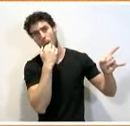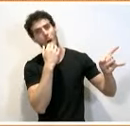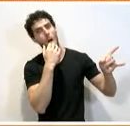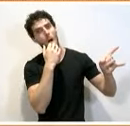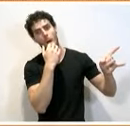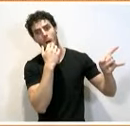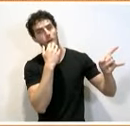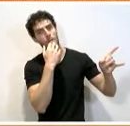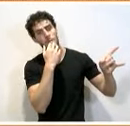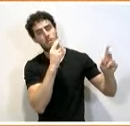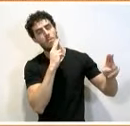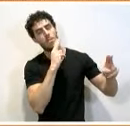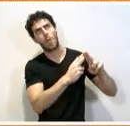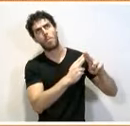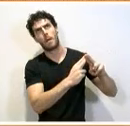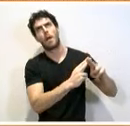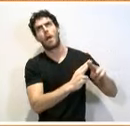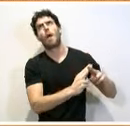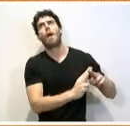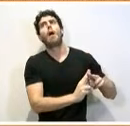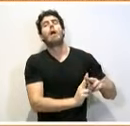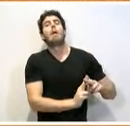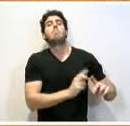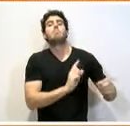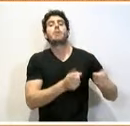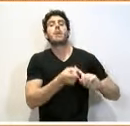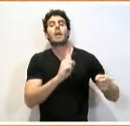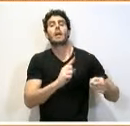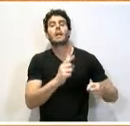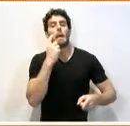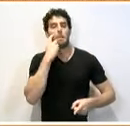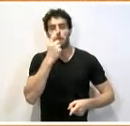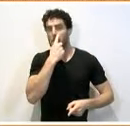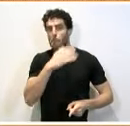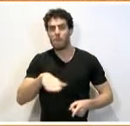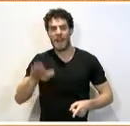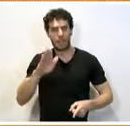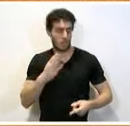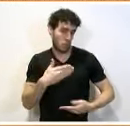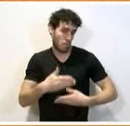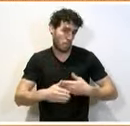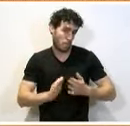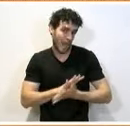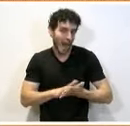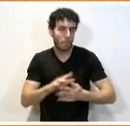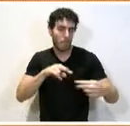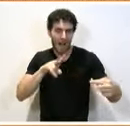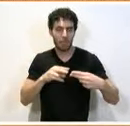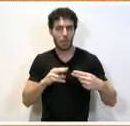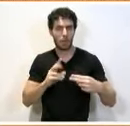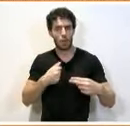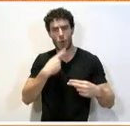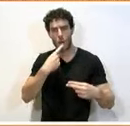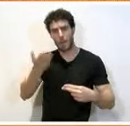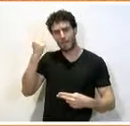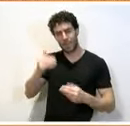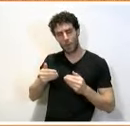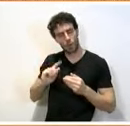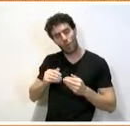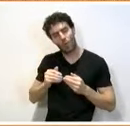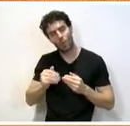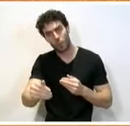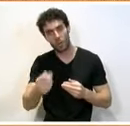de algún dirigente franquista, pues hablamos. Pero no venía a hablar de pasado, venía a hablar de futuro. Mire, la hoja de ruta no